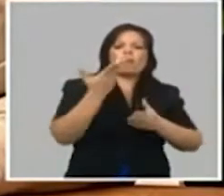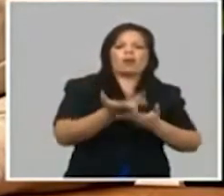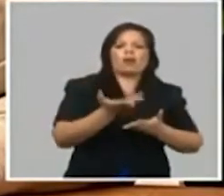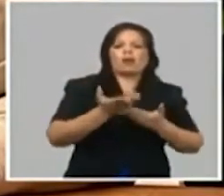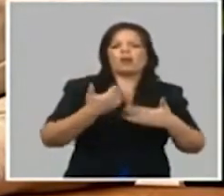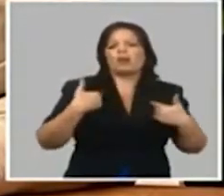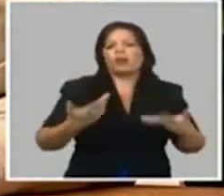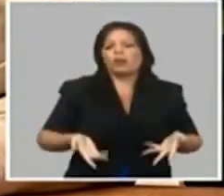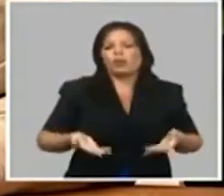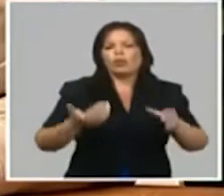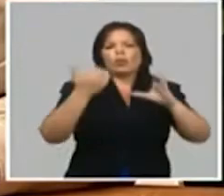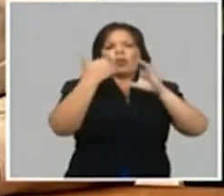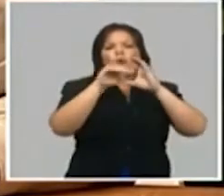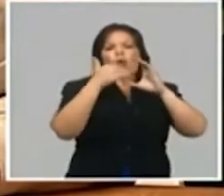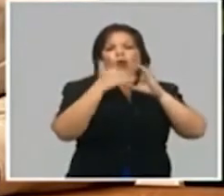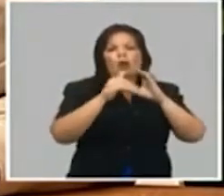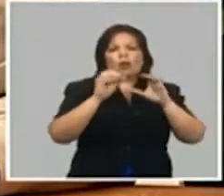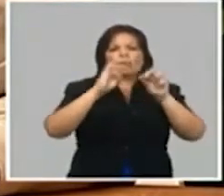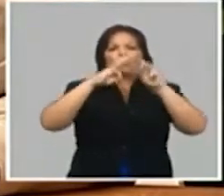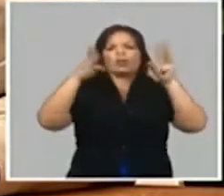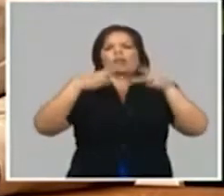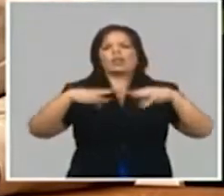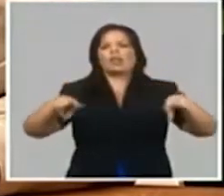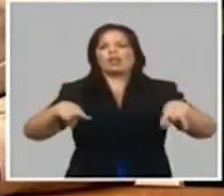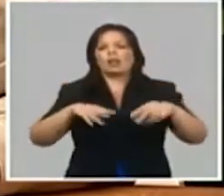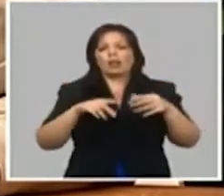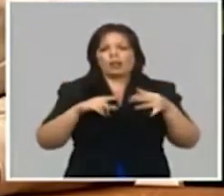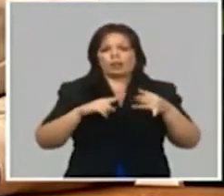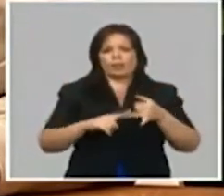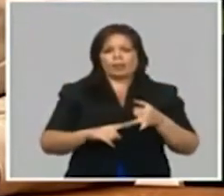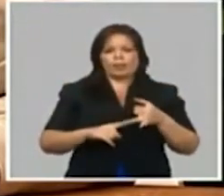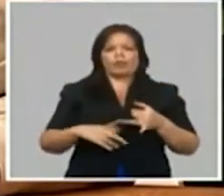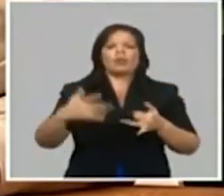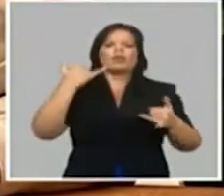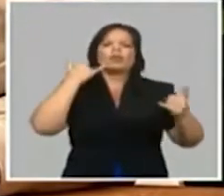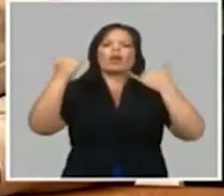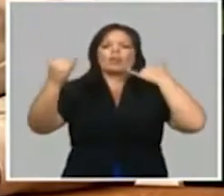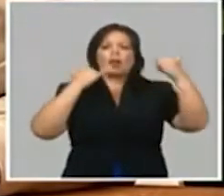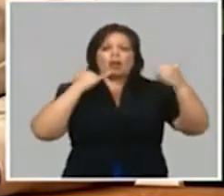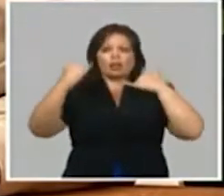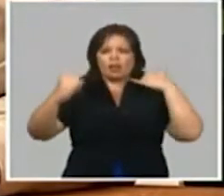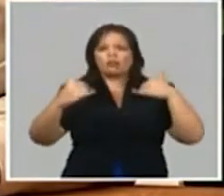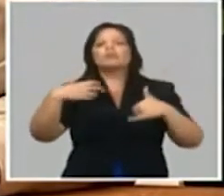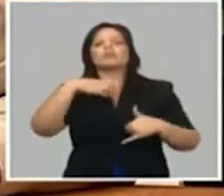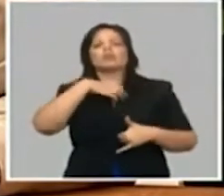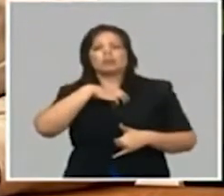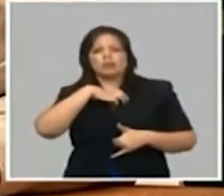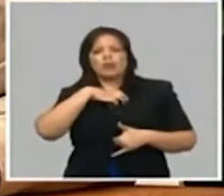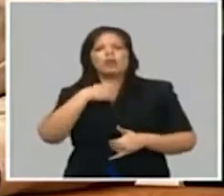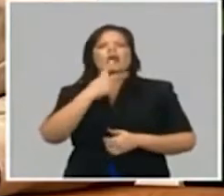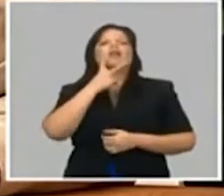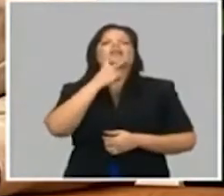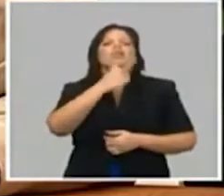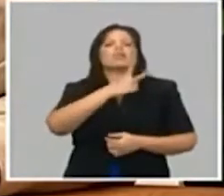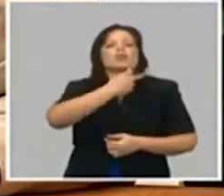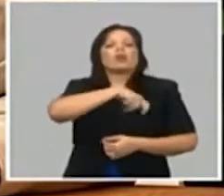internet, las redes sociales, las llamadas telefónicas, en función de la atención a la población, que sin